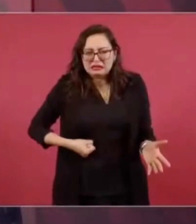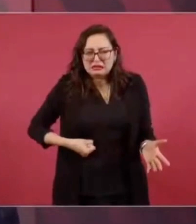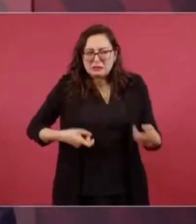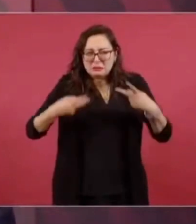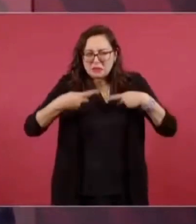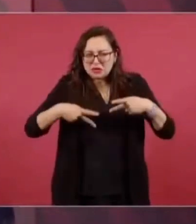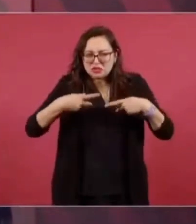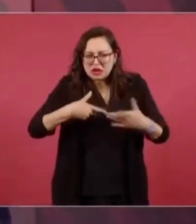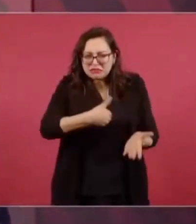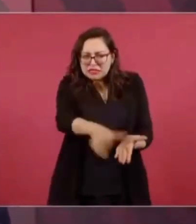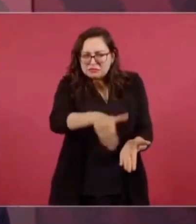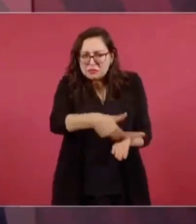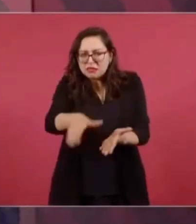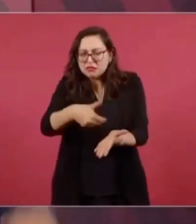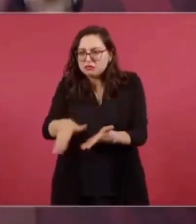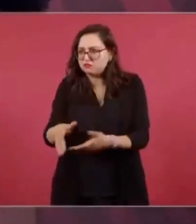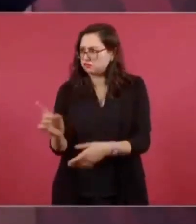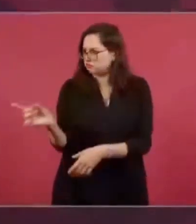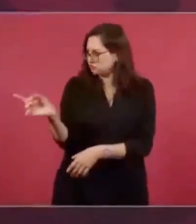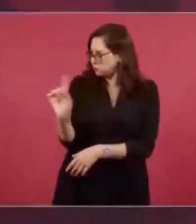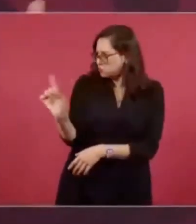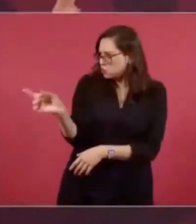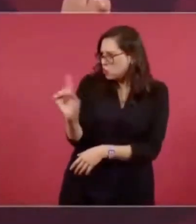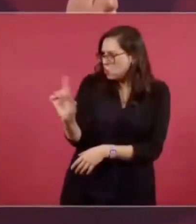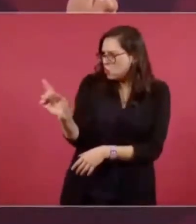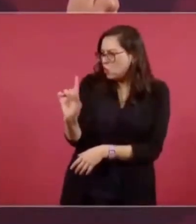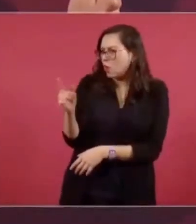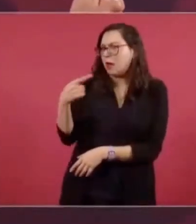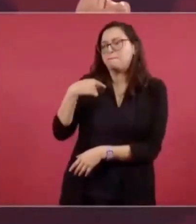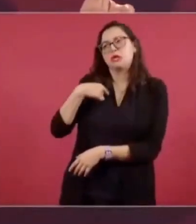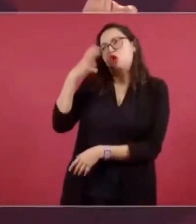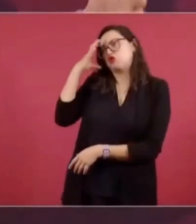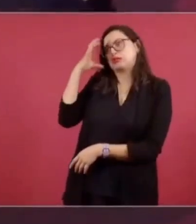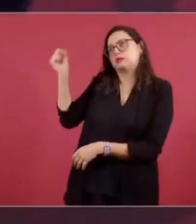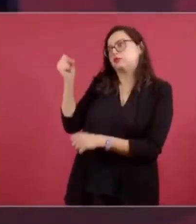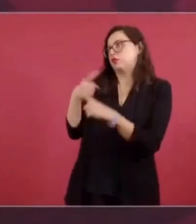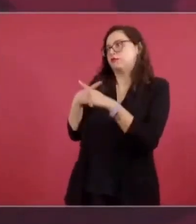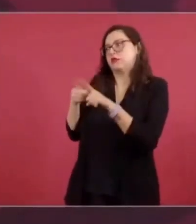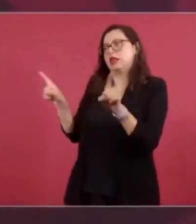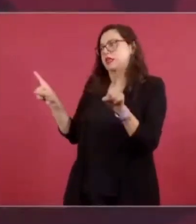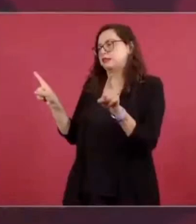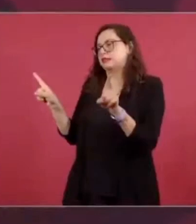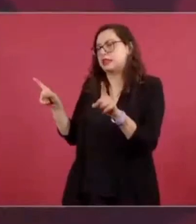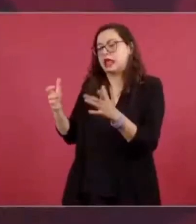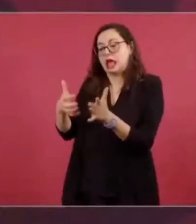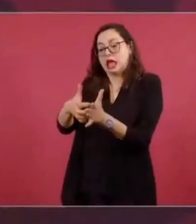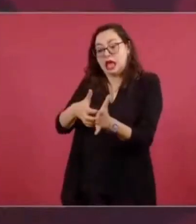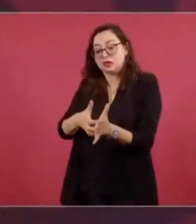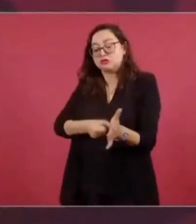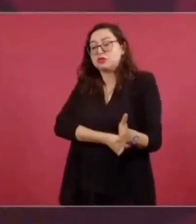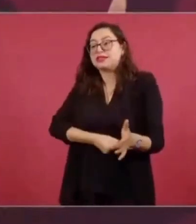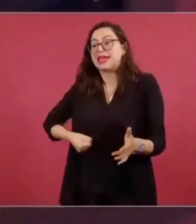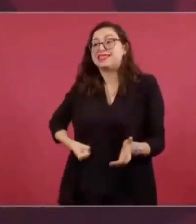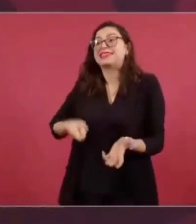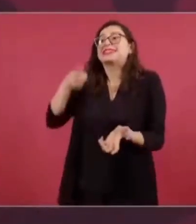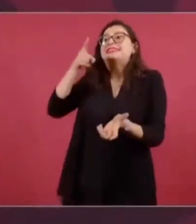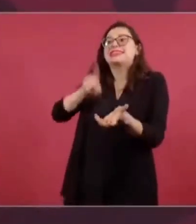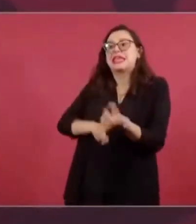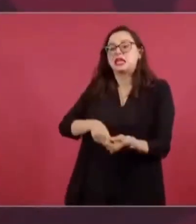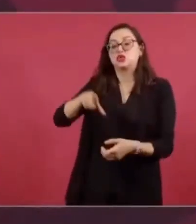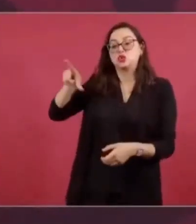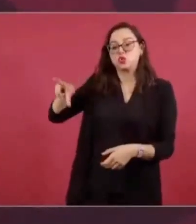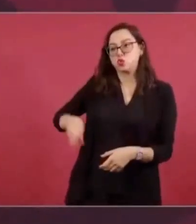a los trabajadores? No, ya les tuve que explicar que la austeridad republicana era